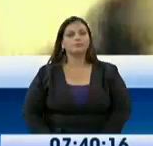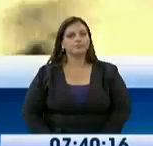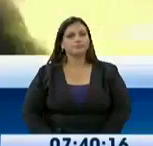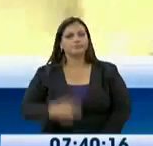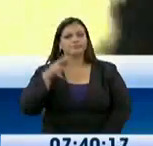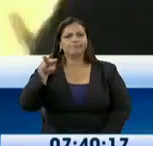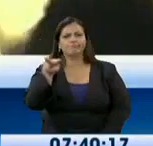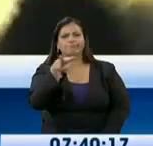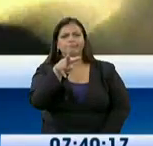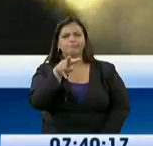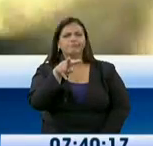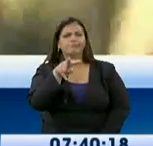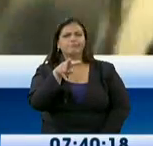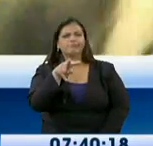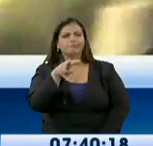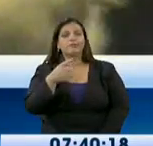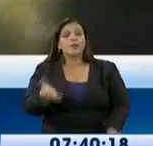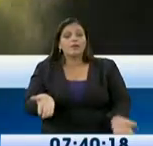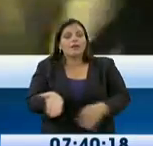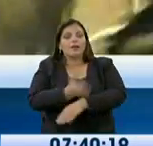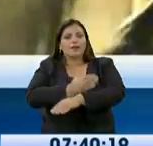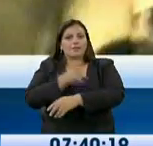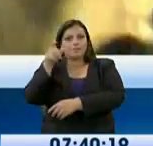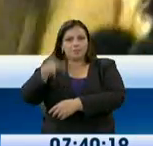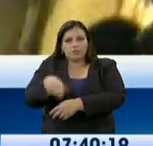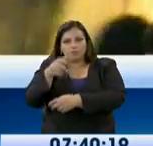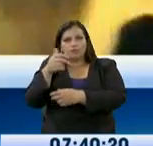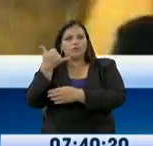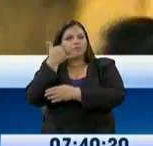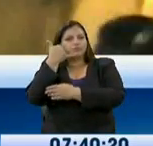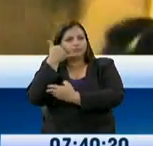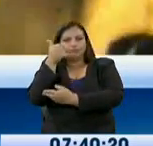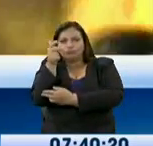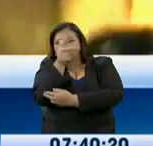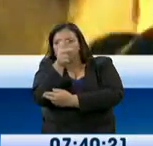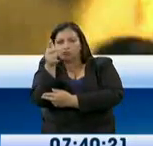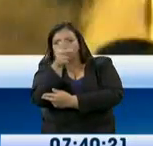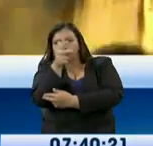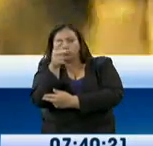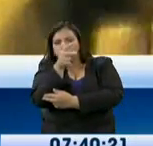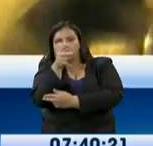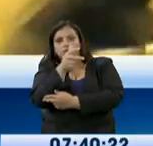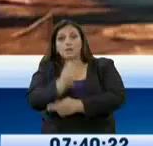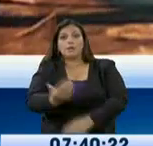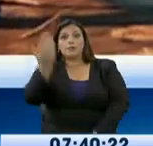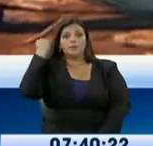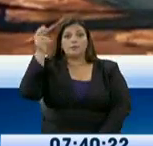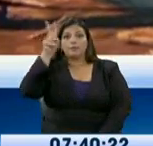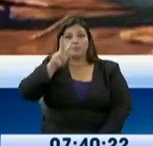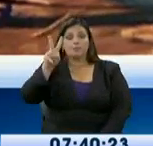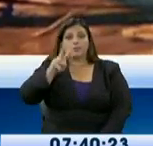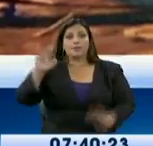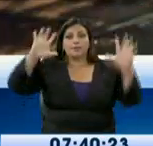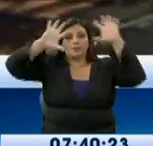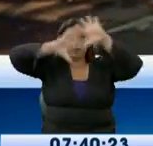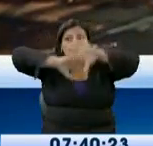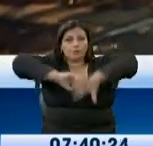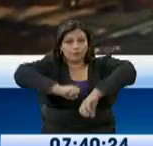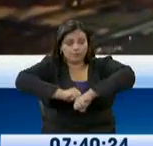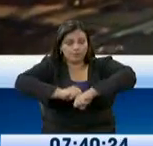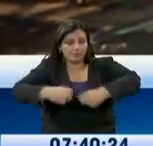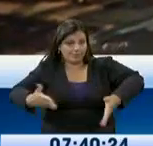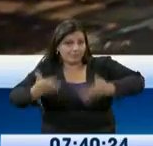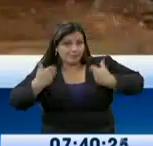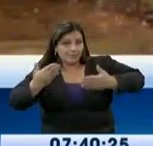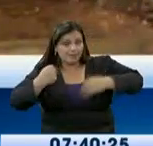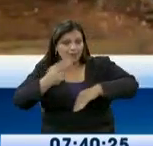Estas imágenes grabadas con un teléfono celular muestran el incendio que se produjo la noche del pasado viernes en la unidad educativa Pedro